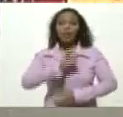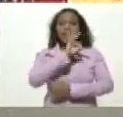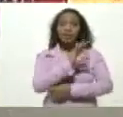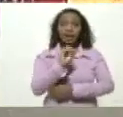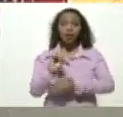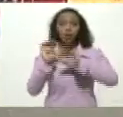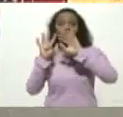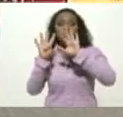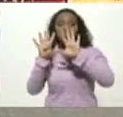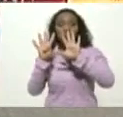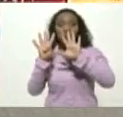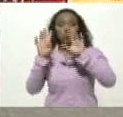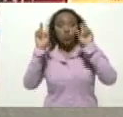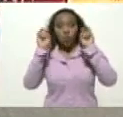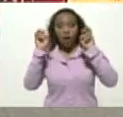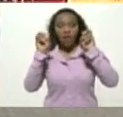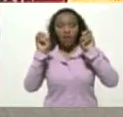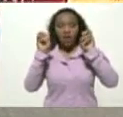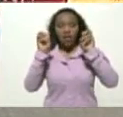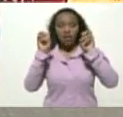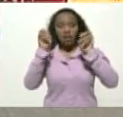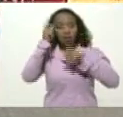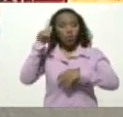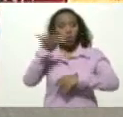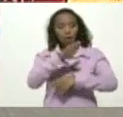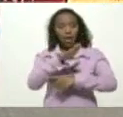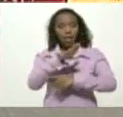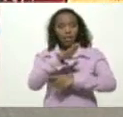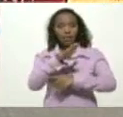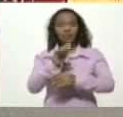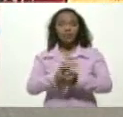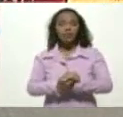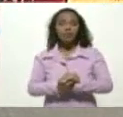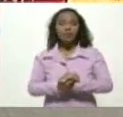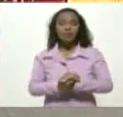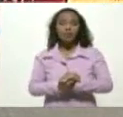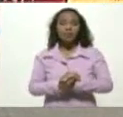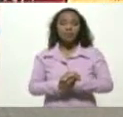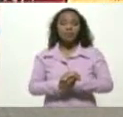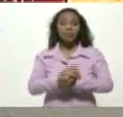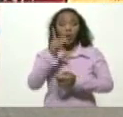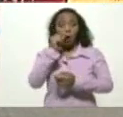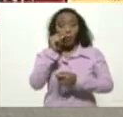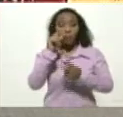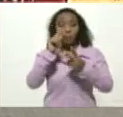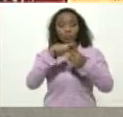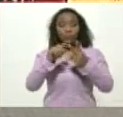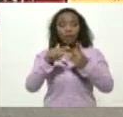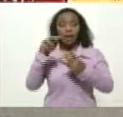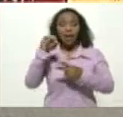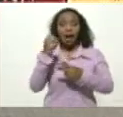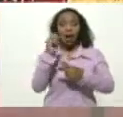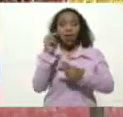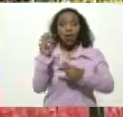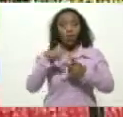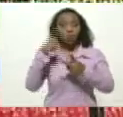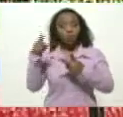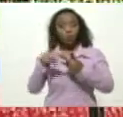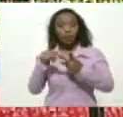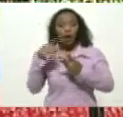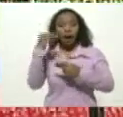300 nuevas ciudades comunales, Naum Fernández, Alejandro Terán. Tenemos vistiados en todo el